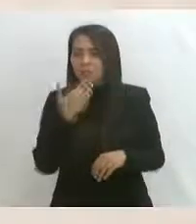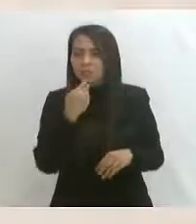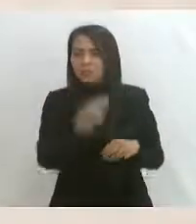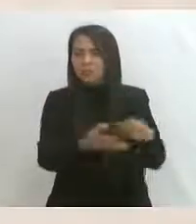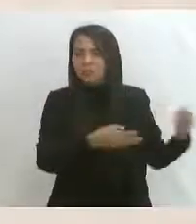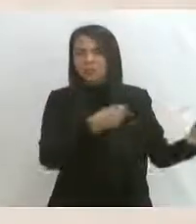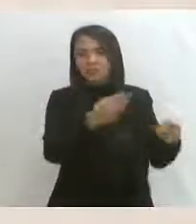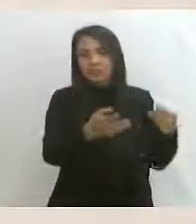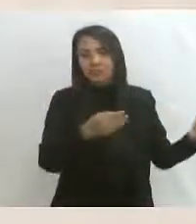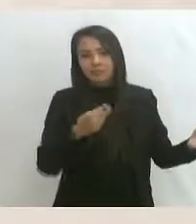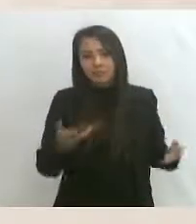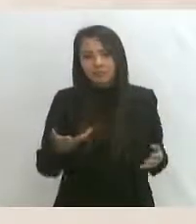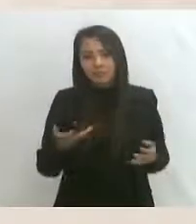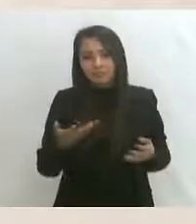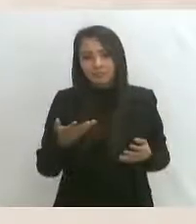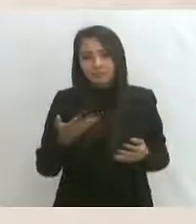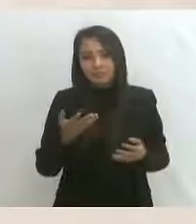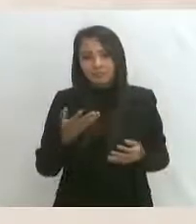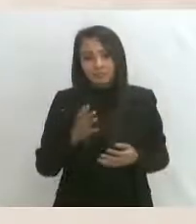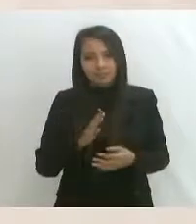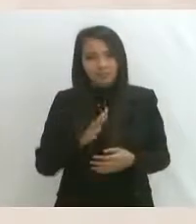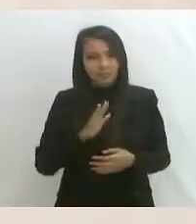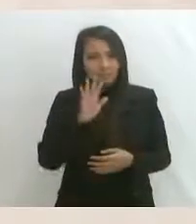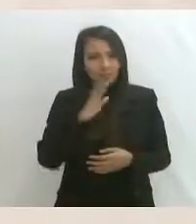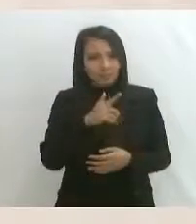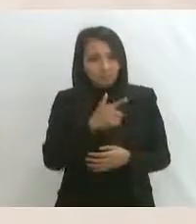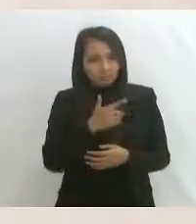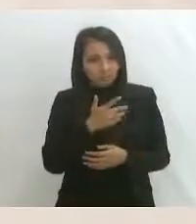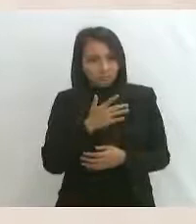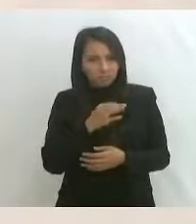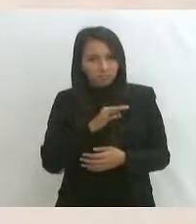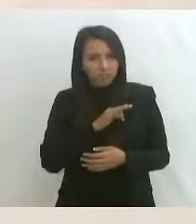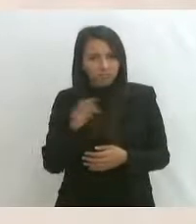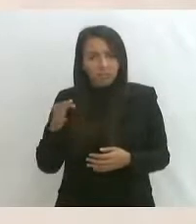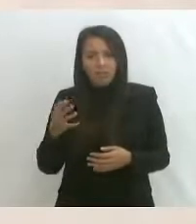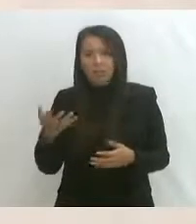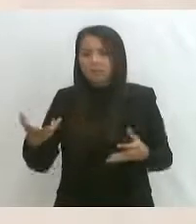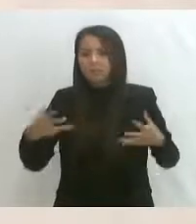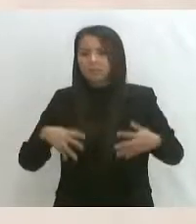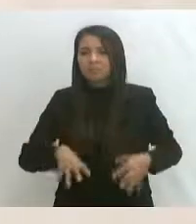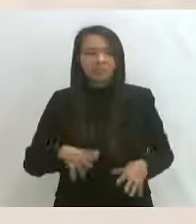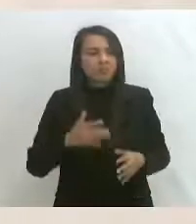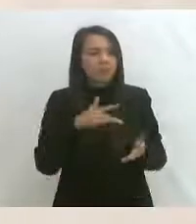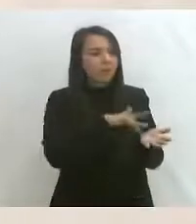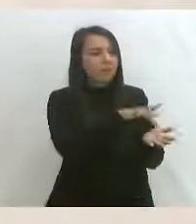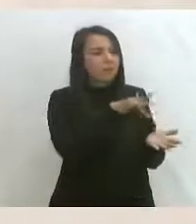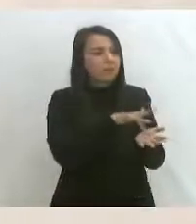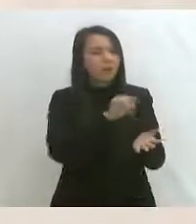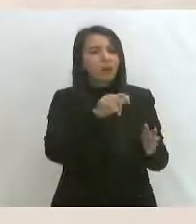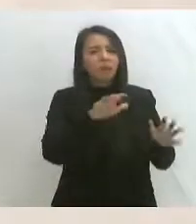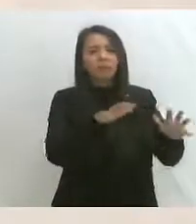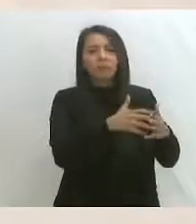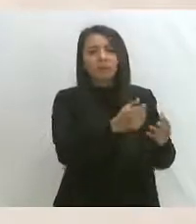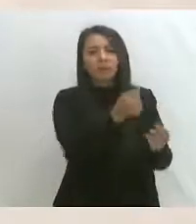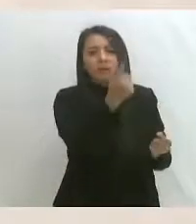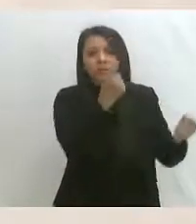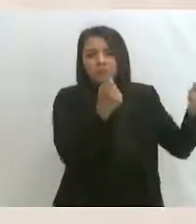a sus anchas unos cuantos se beneficiaran